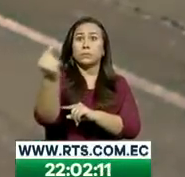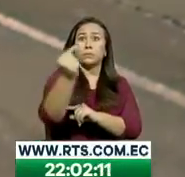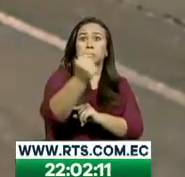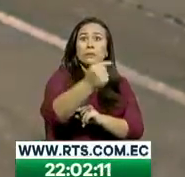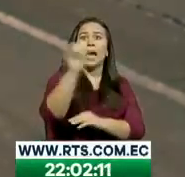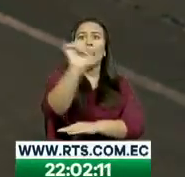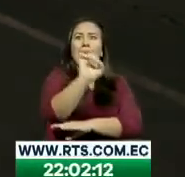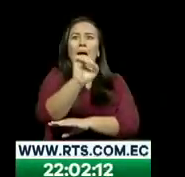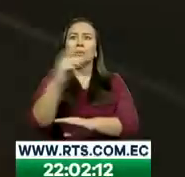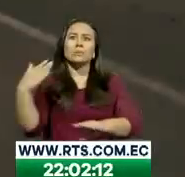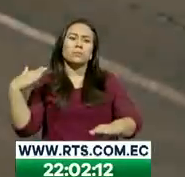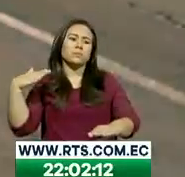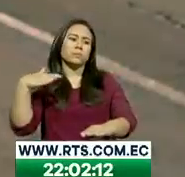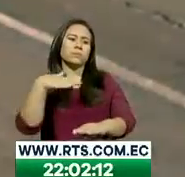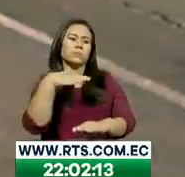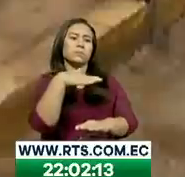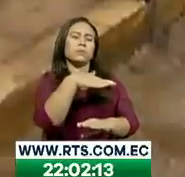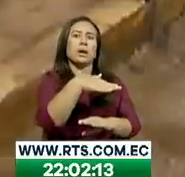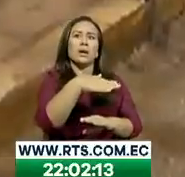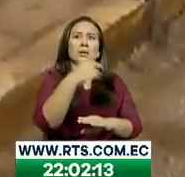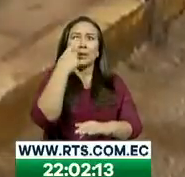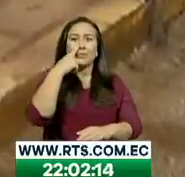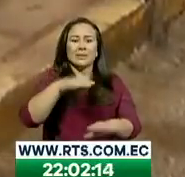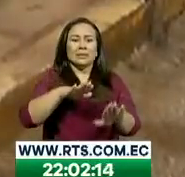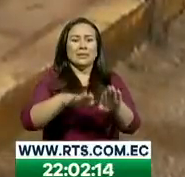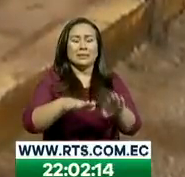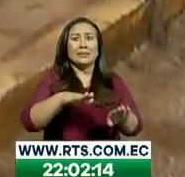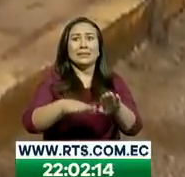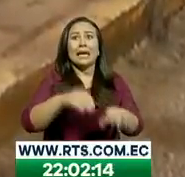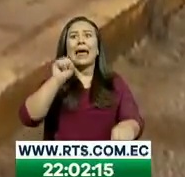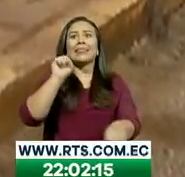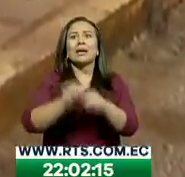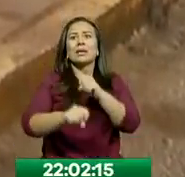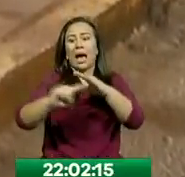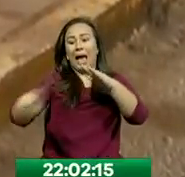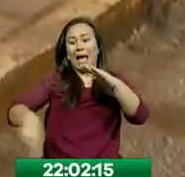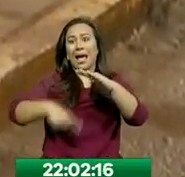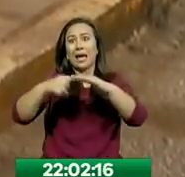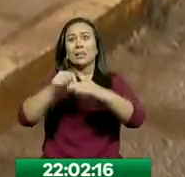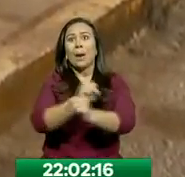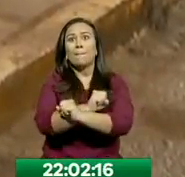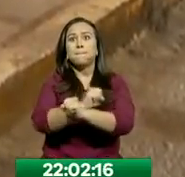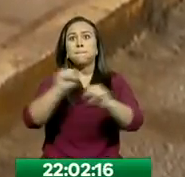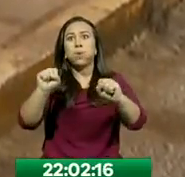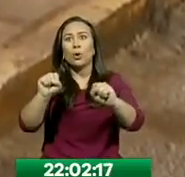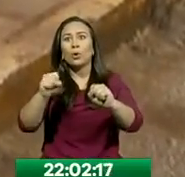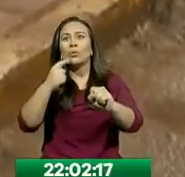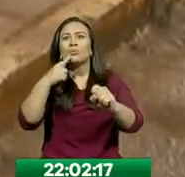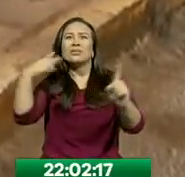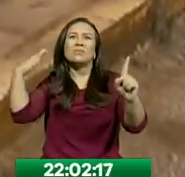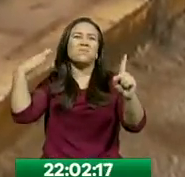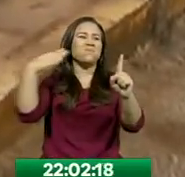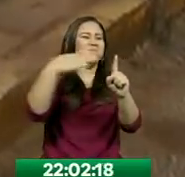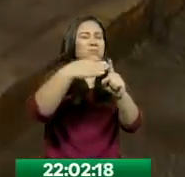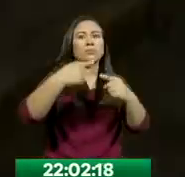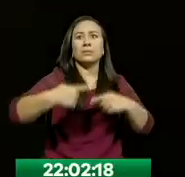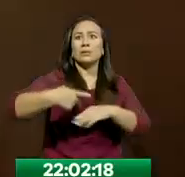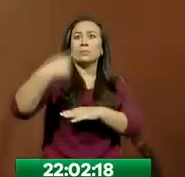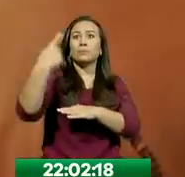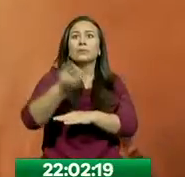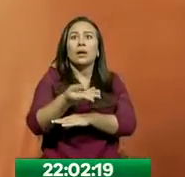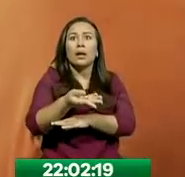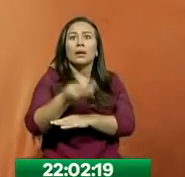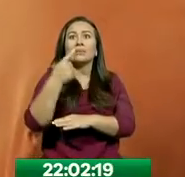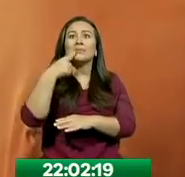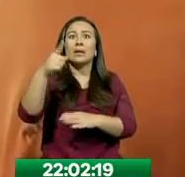el conductor habría manifestado que uno de los neumáticos le había explotado y se estrelló contra la infraestructura. Cogió